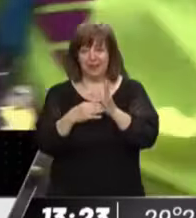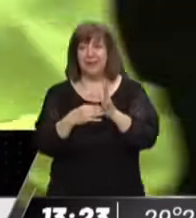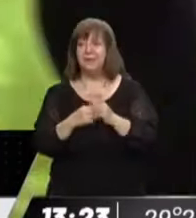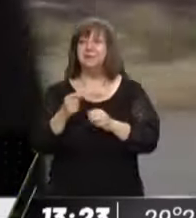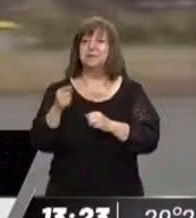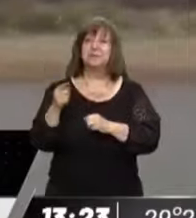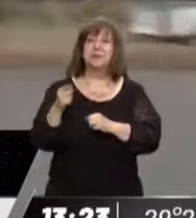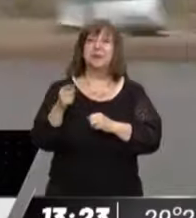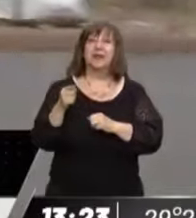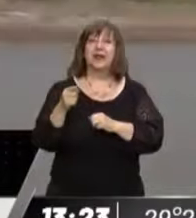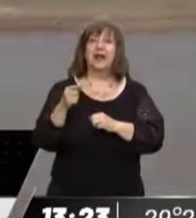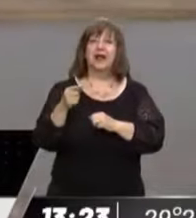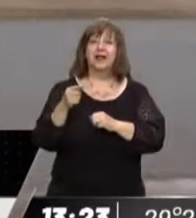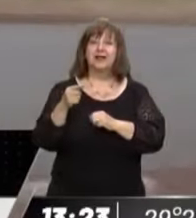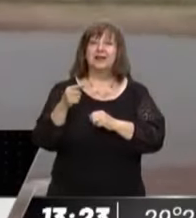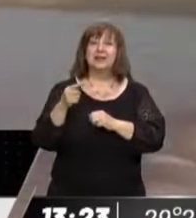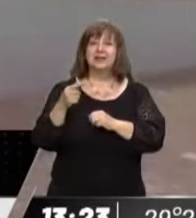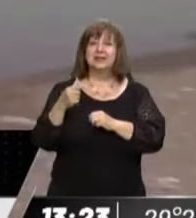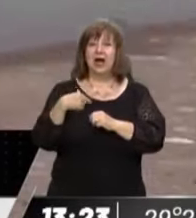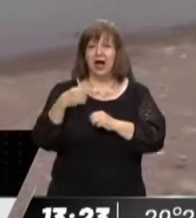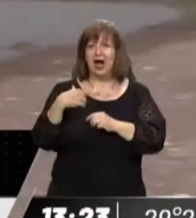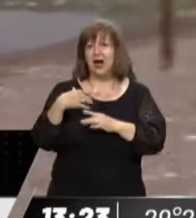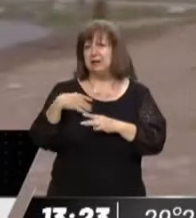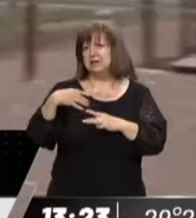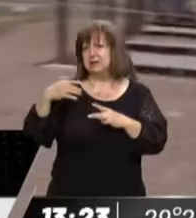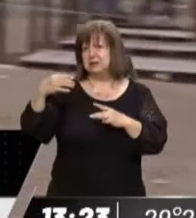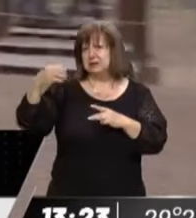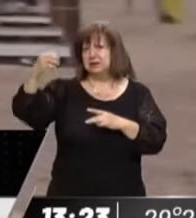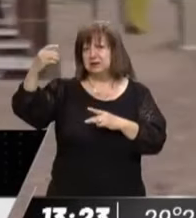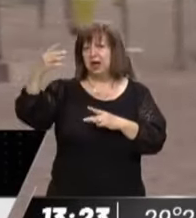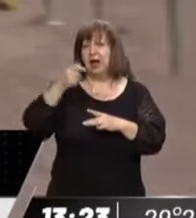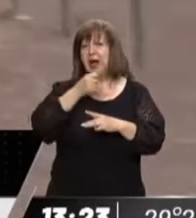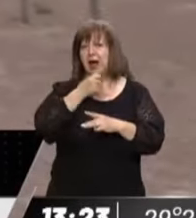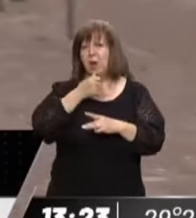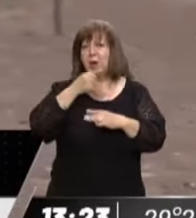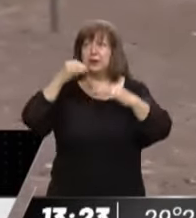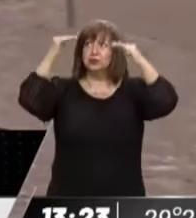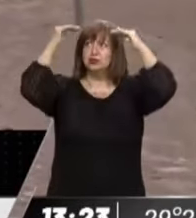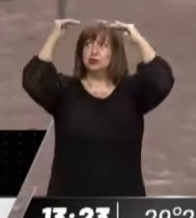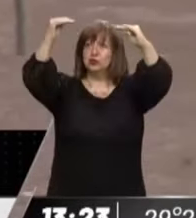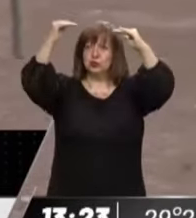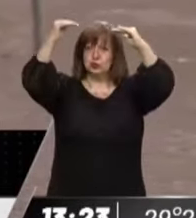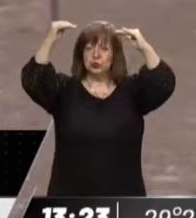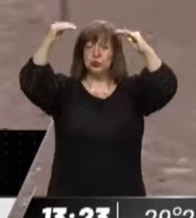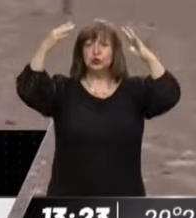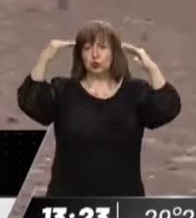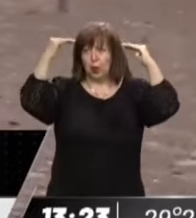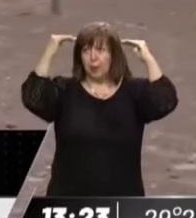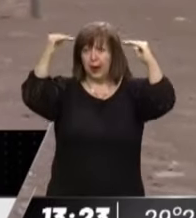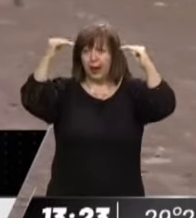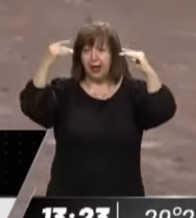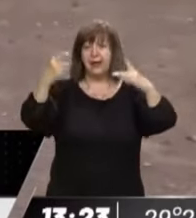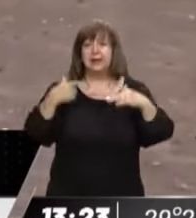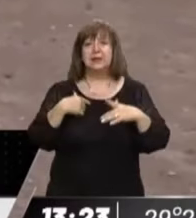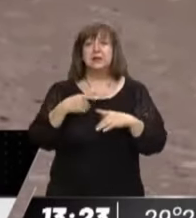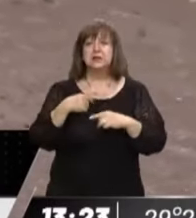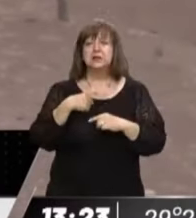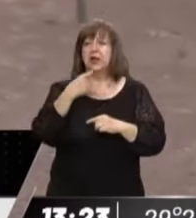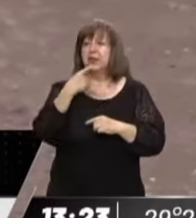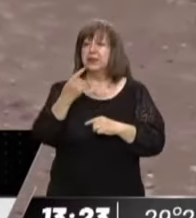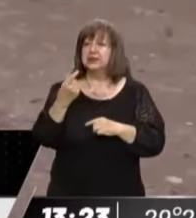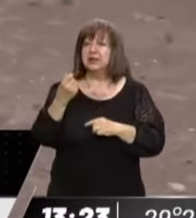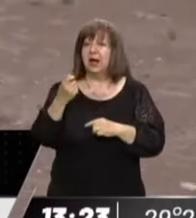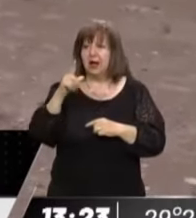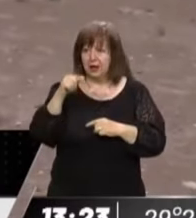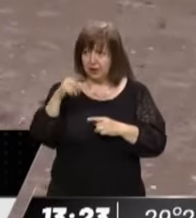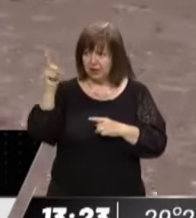tiempo ya lo va a filmar el rulo despacito tenés sombrita para estar al lado del agua y me decías Ale hay gente de todos lados vimos venezolanos